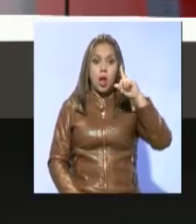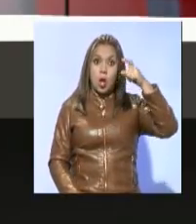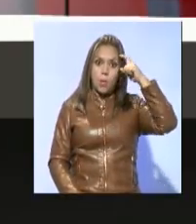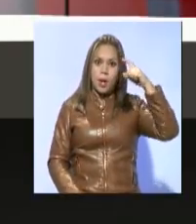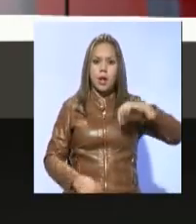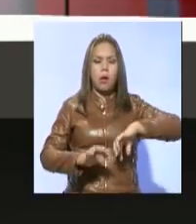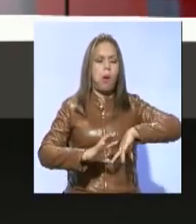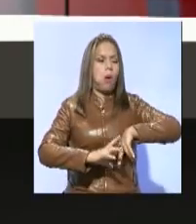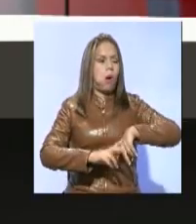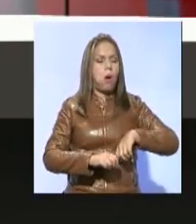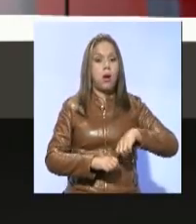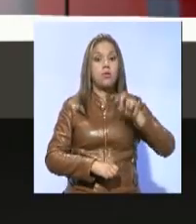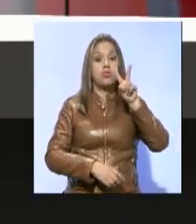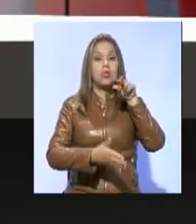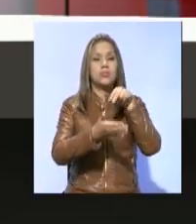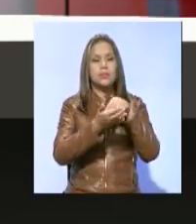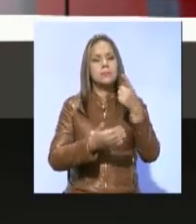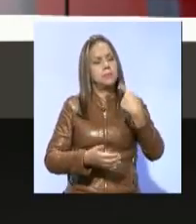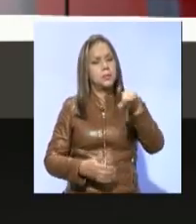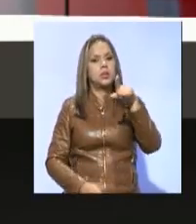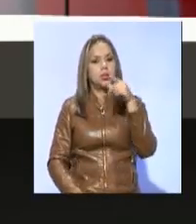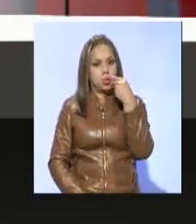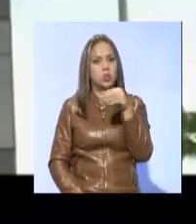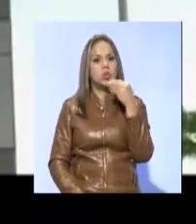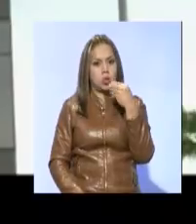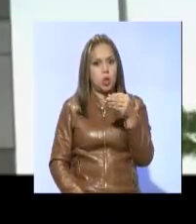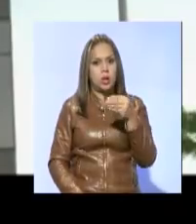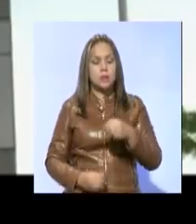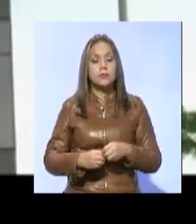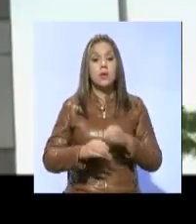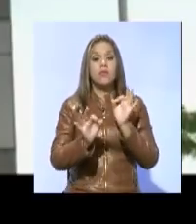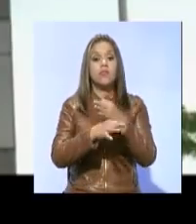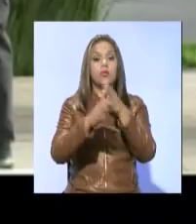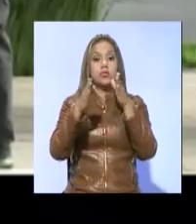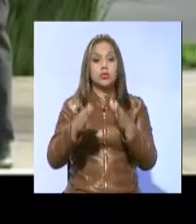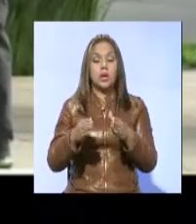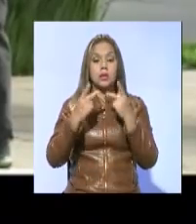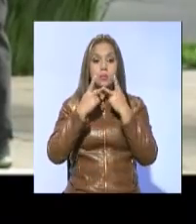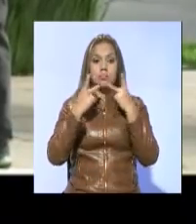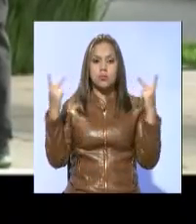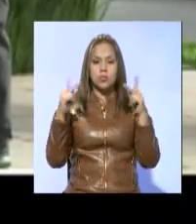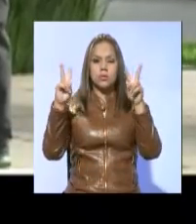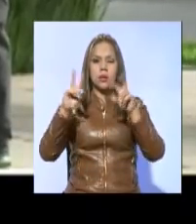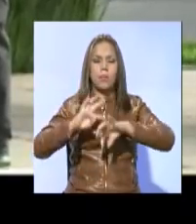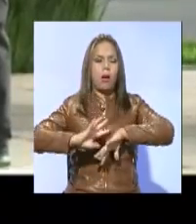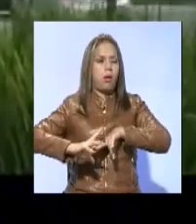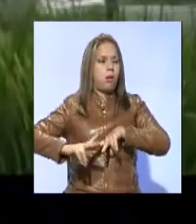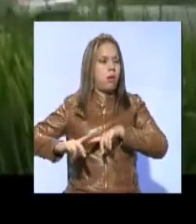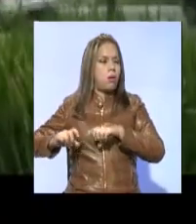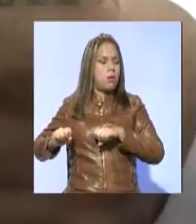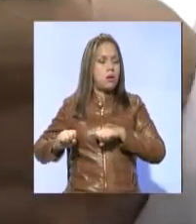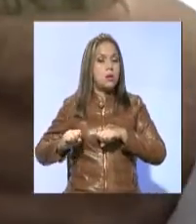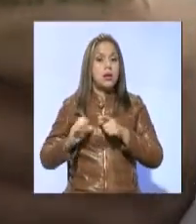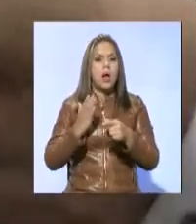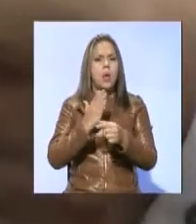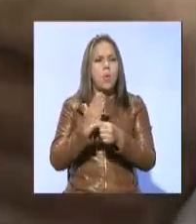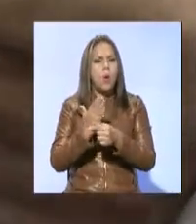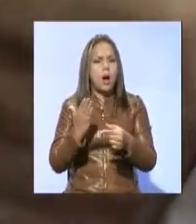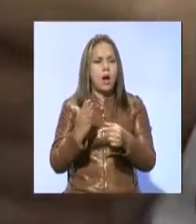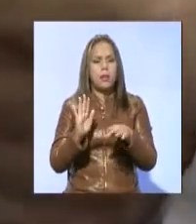por los 2.000 millones de dólares. Funcionarios públicos inmersos en actos de corrupción, cuentas